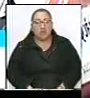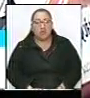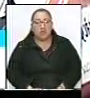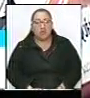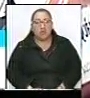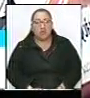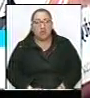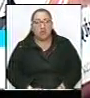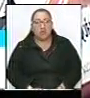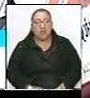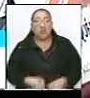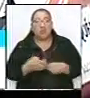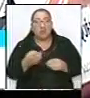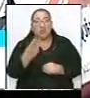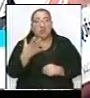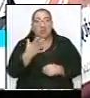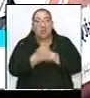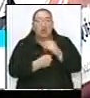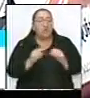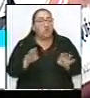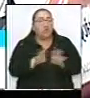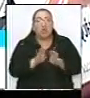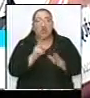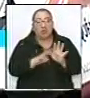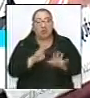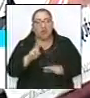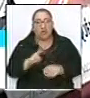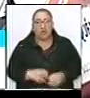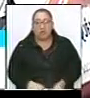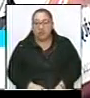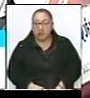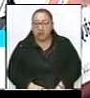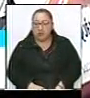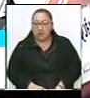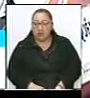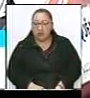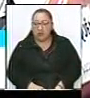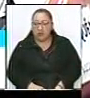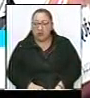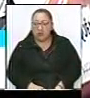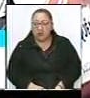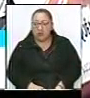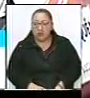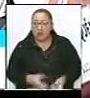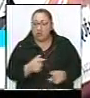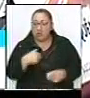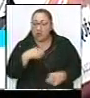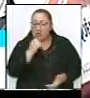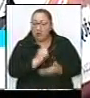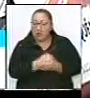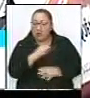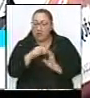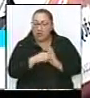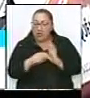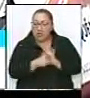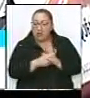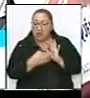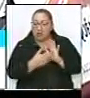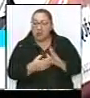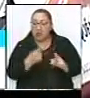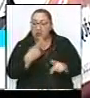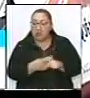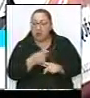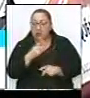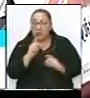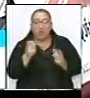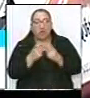país ya no es el mismo del 92. Entonces, cuando nosotros, por ejemplo, aprobamos un proyecto de ley presentado por